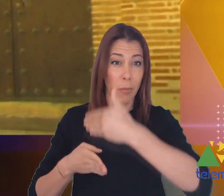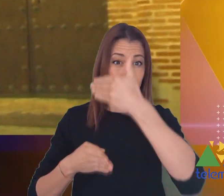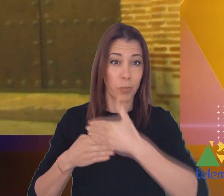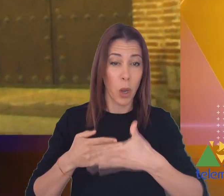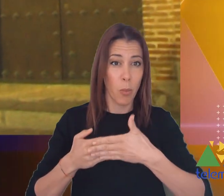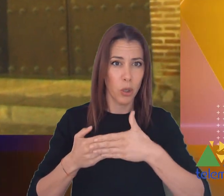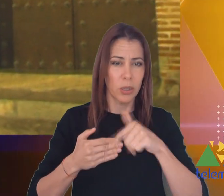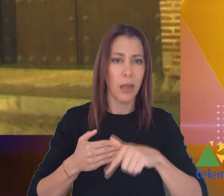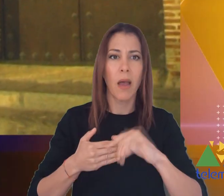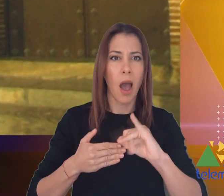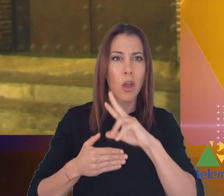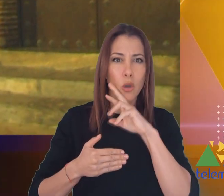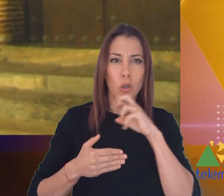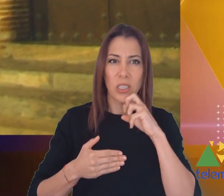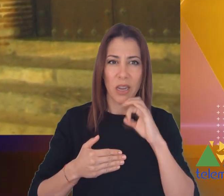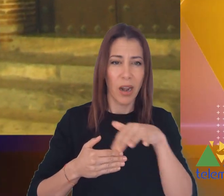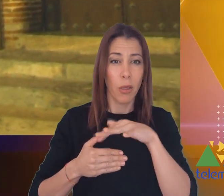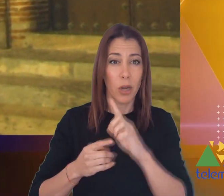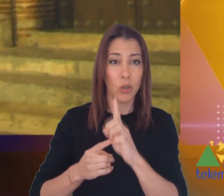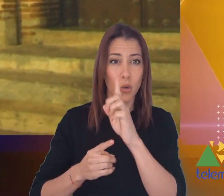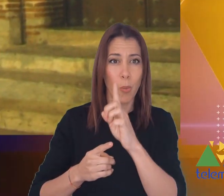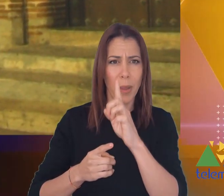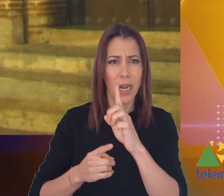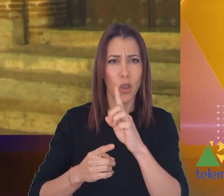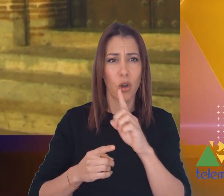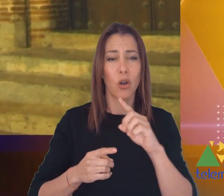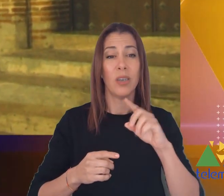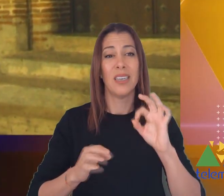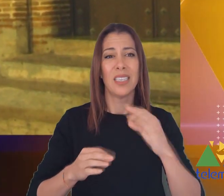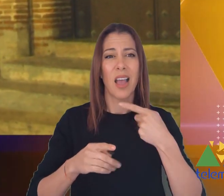incluso conserva en la parte superior un